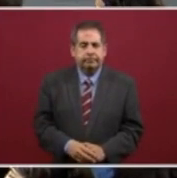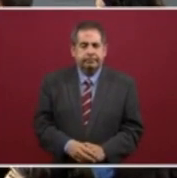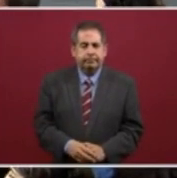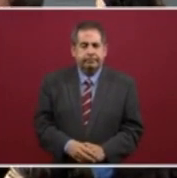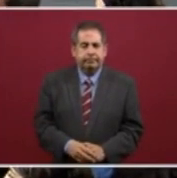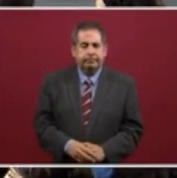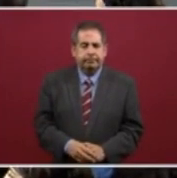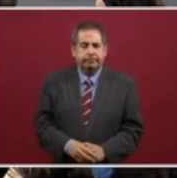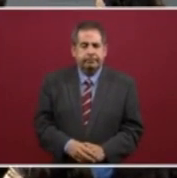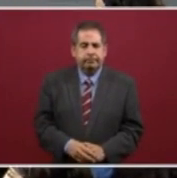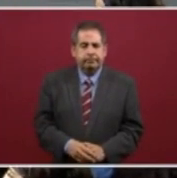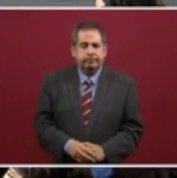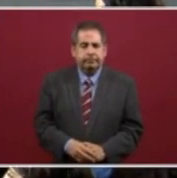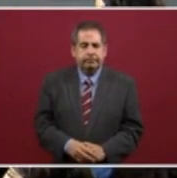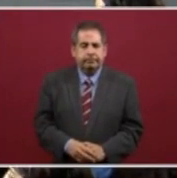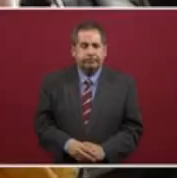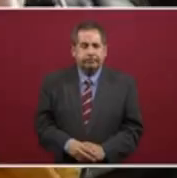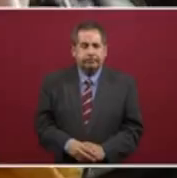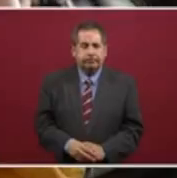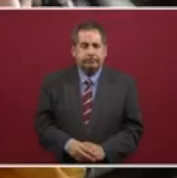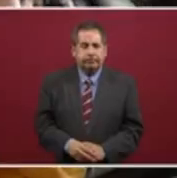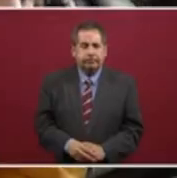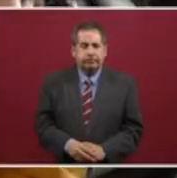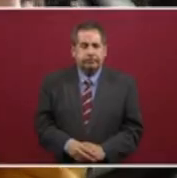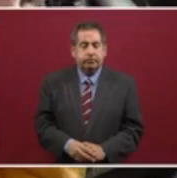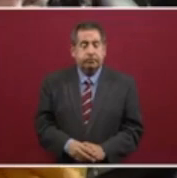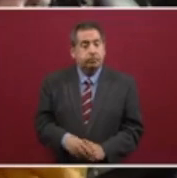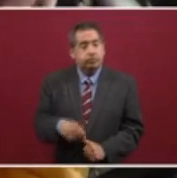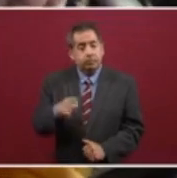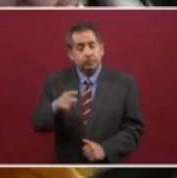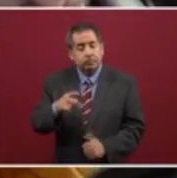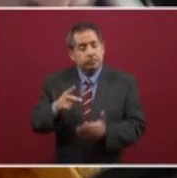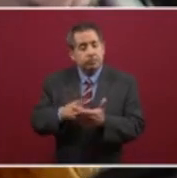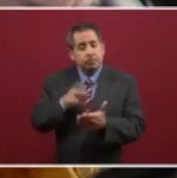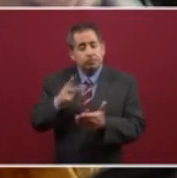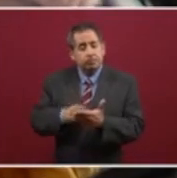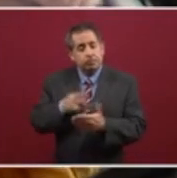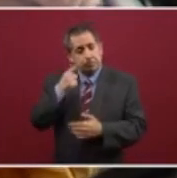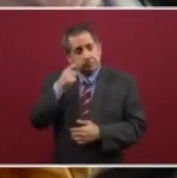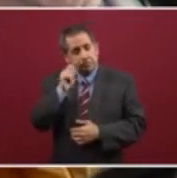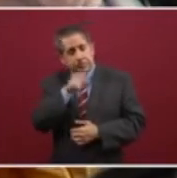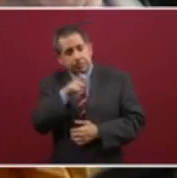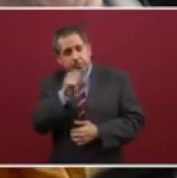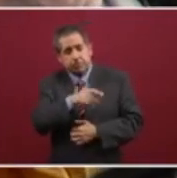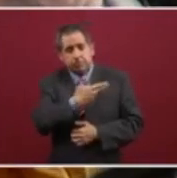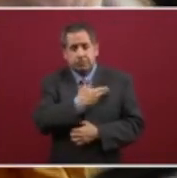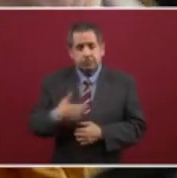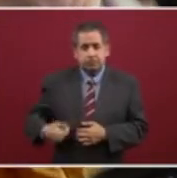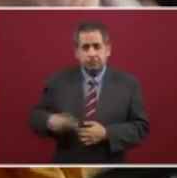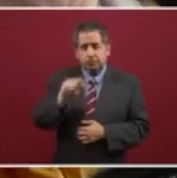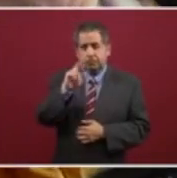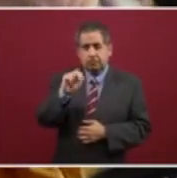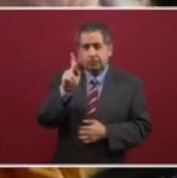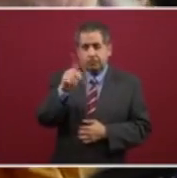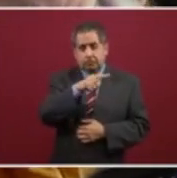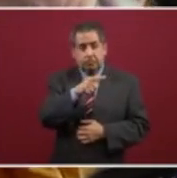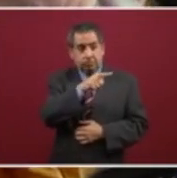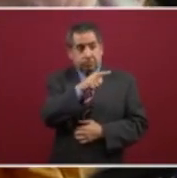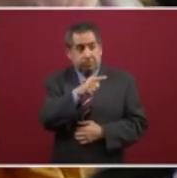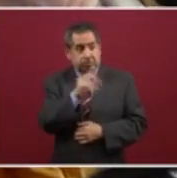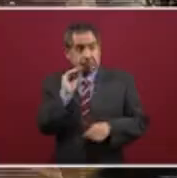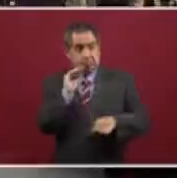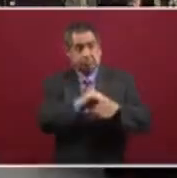Señor presidente, hemos tenido este tipo de episodios con el presidente Trump desde que llegó a la presidencia, desde que